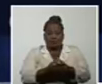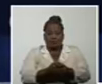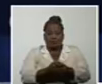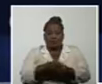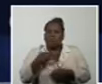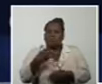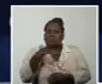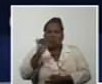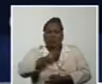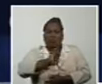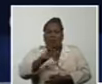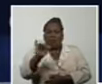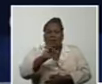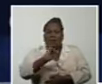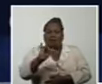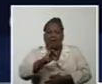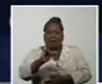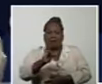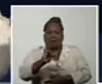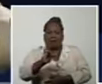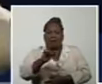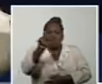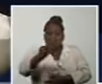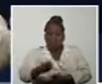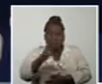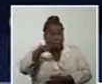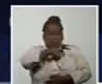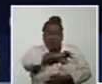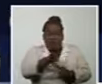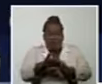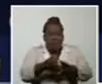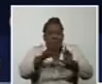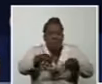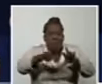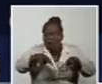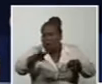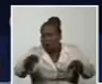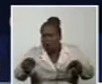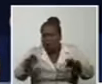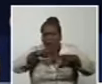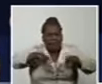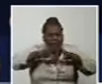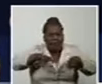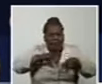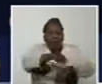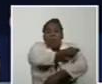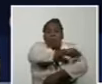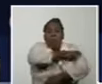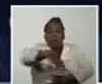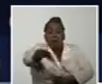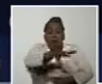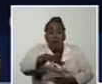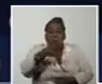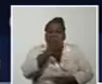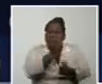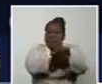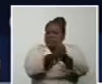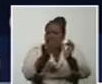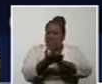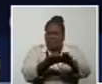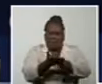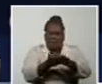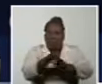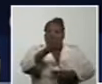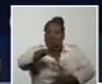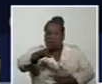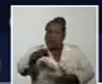también, de casos asintomáticos en la población que aparentemente no tiene ningún riesgo, y que, como